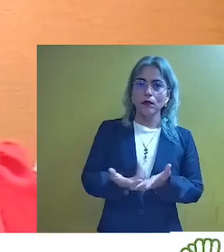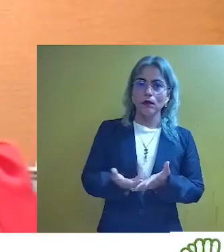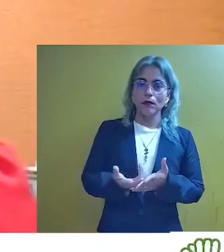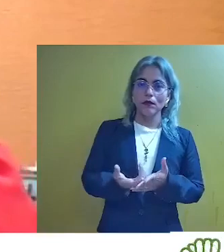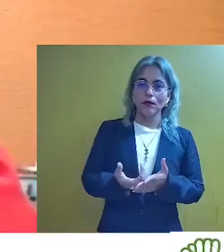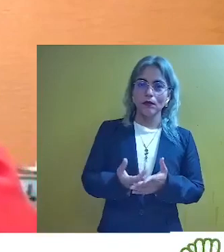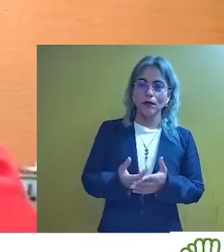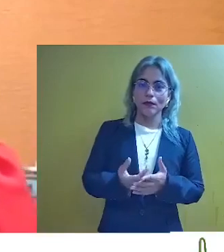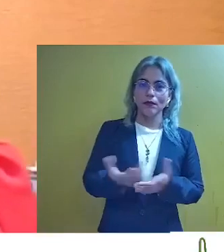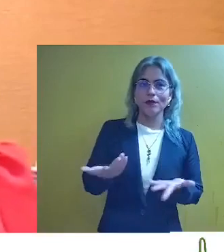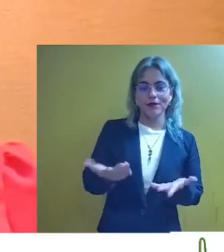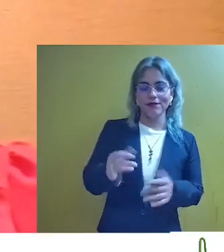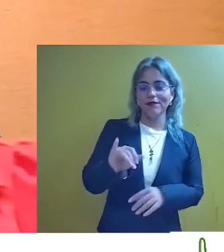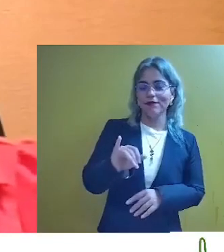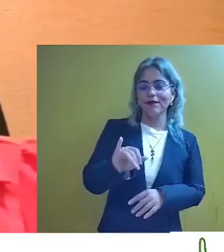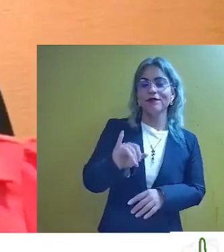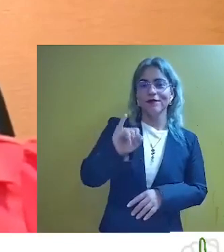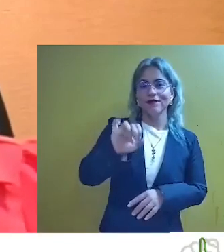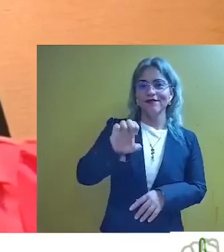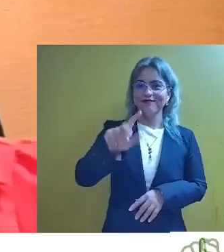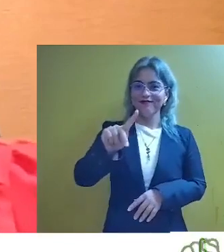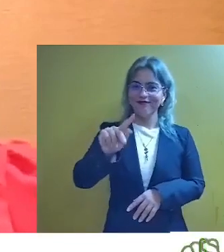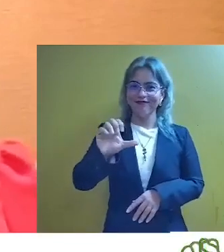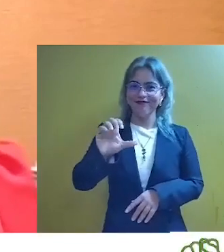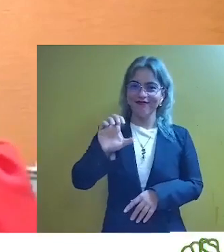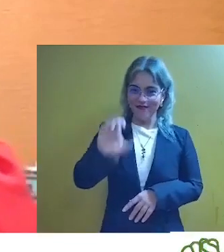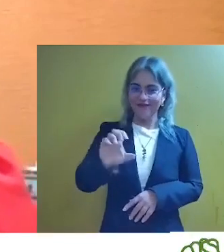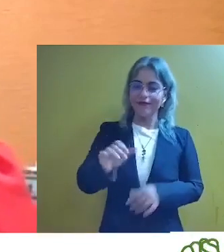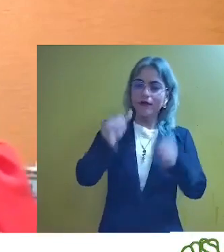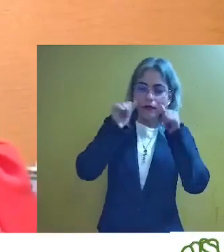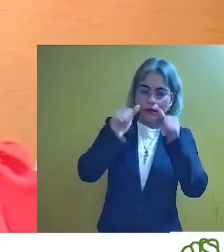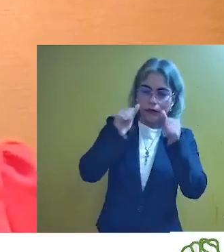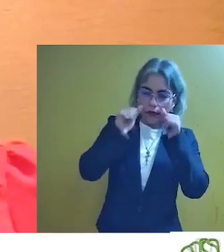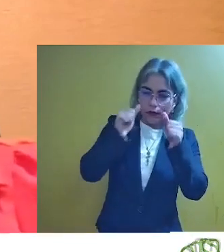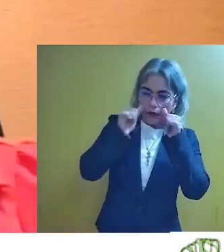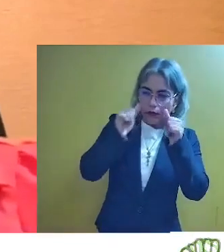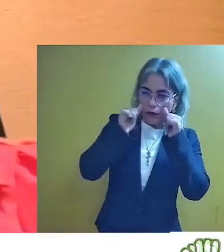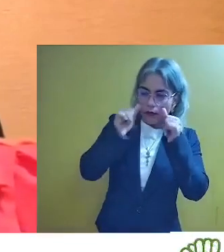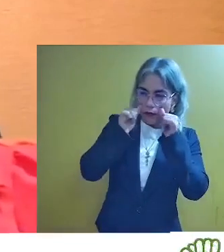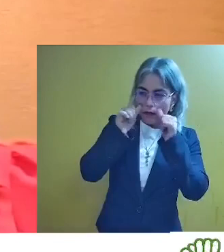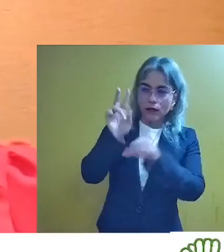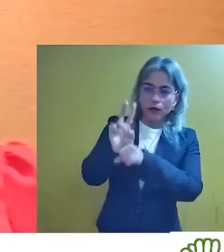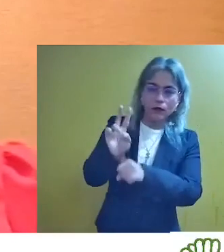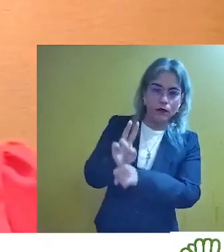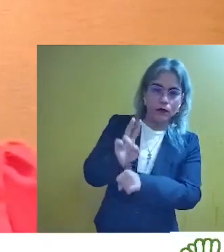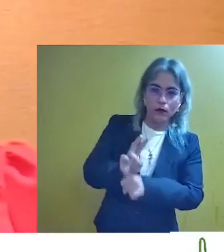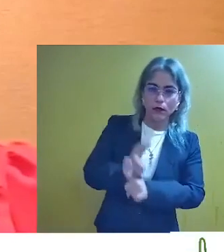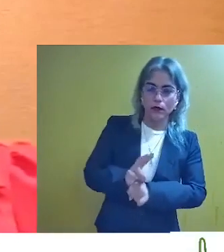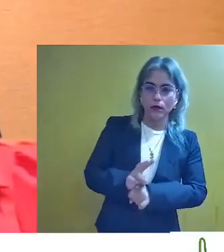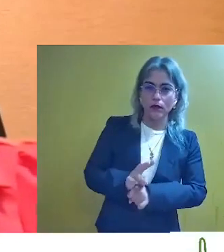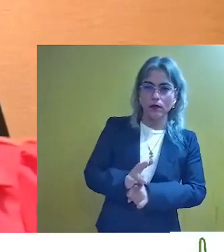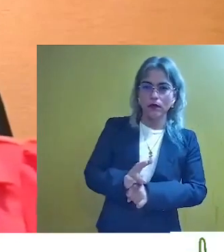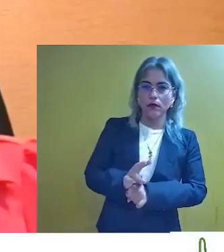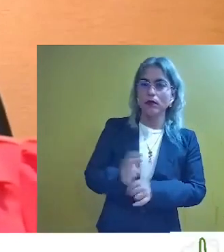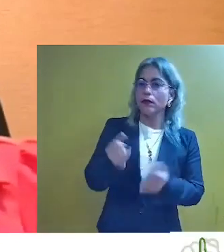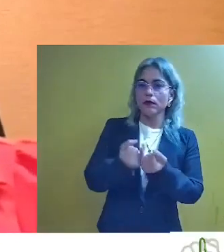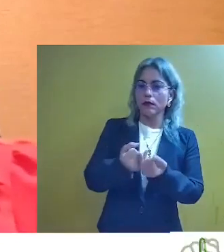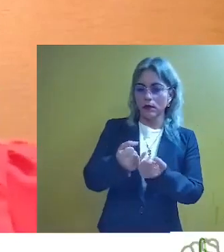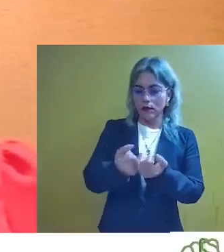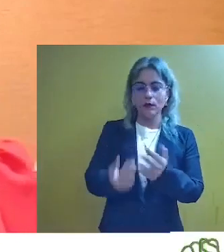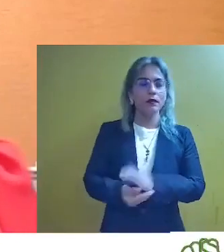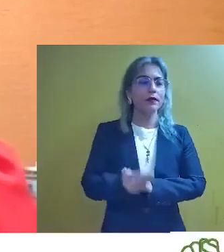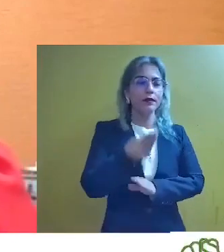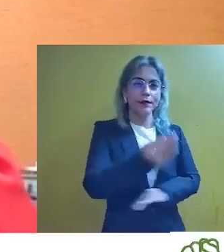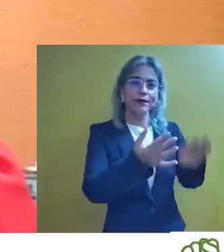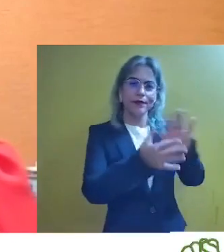del Instituto Nacional Electoral, así como una obligación de los partidos políticos de rendir cuentas sobre ellos.